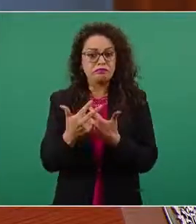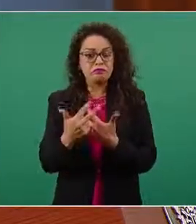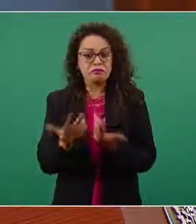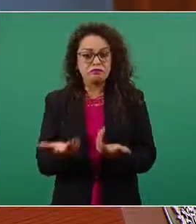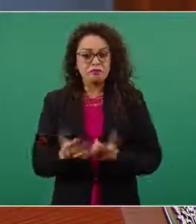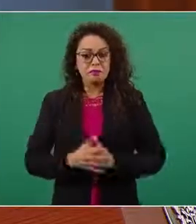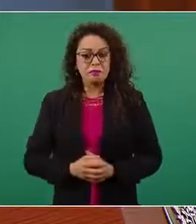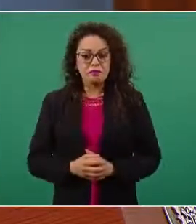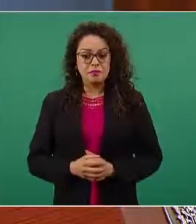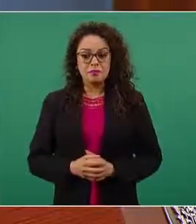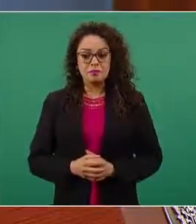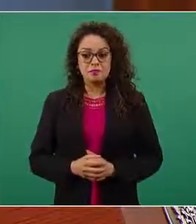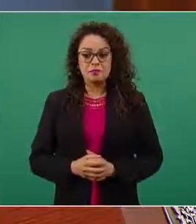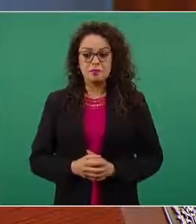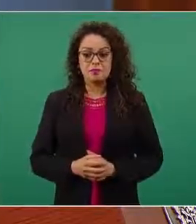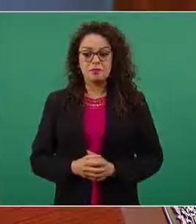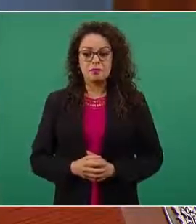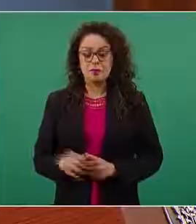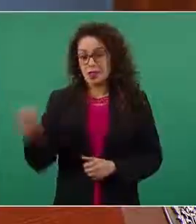Sábado,